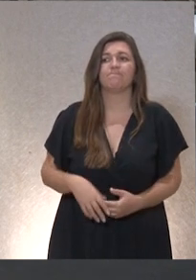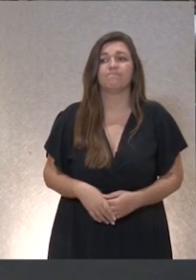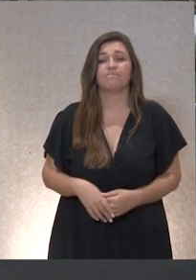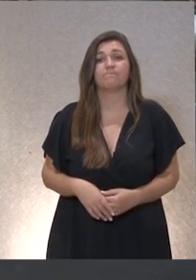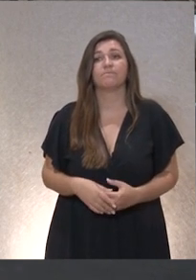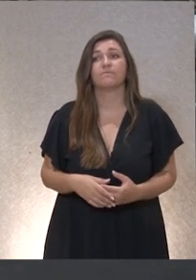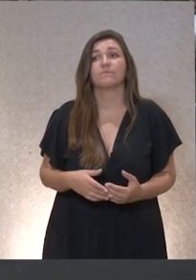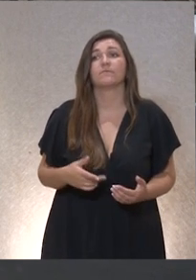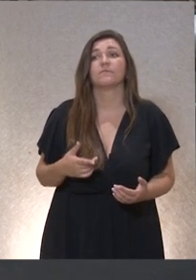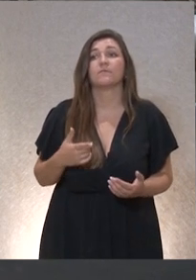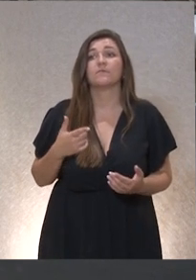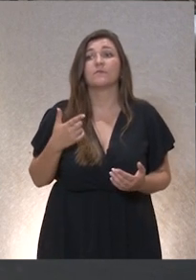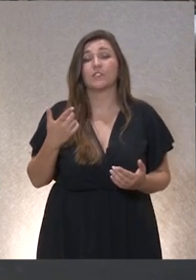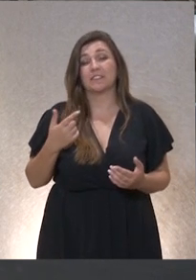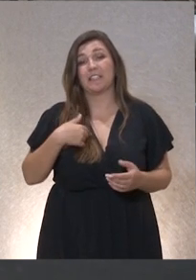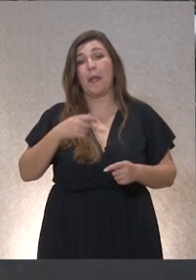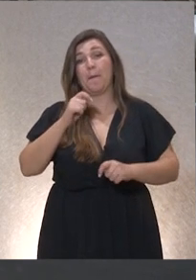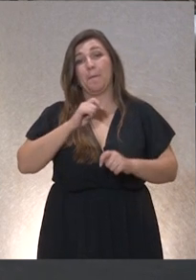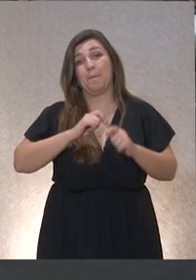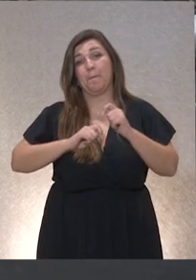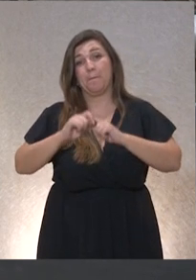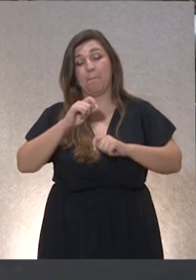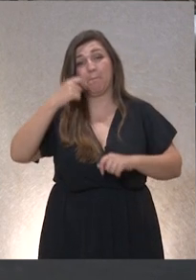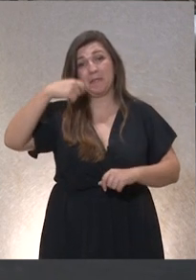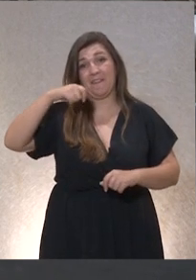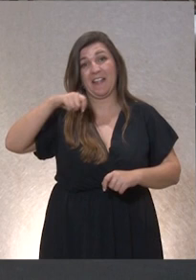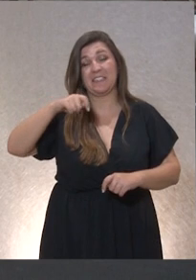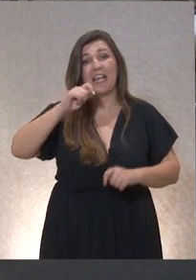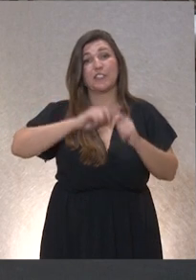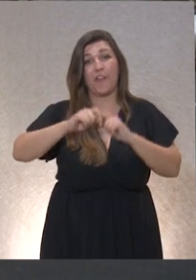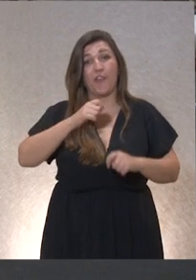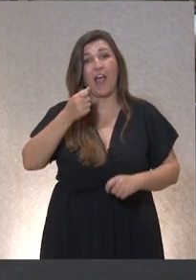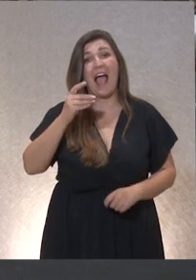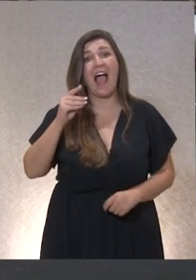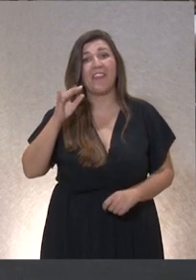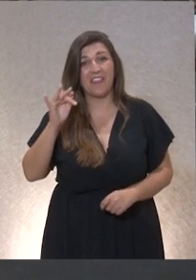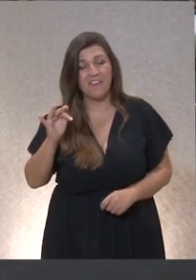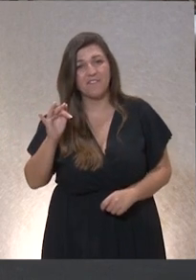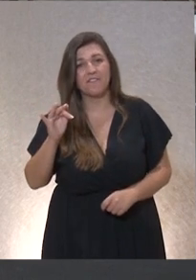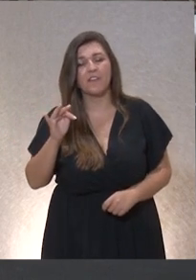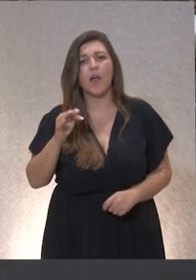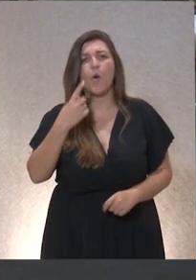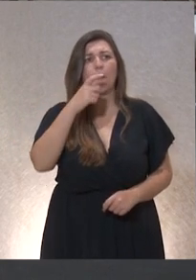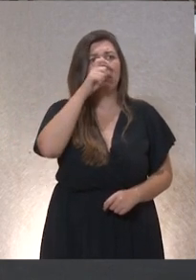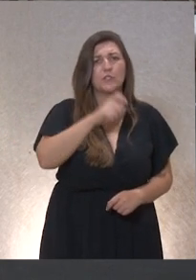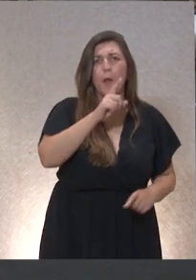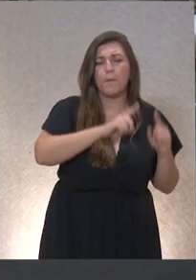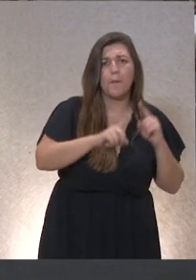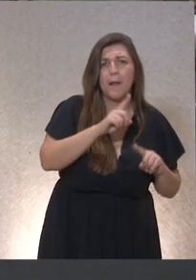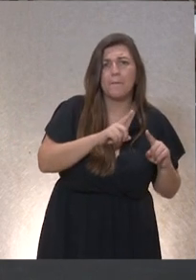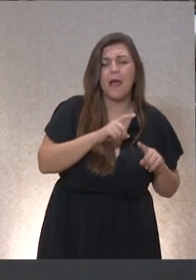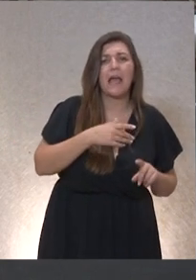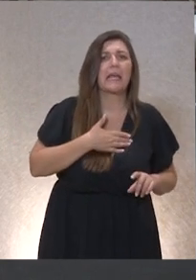etapa de presidente de la asociación de Madrid llegó un momento en que cada gente con un problema quería